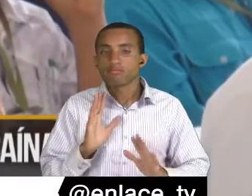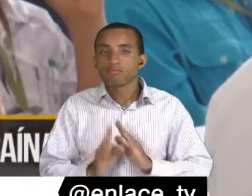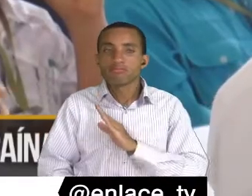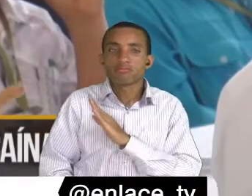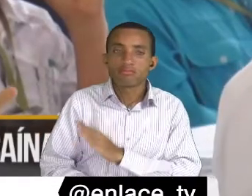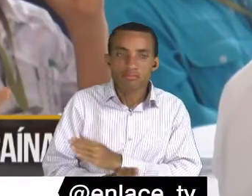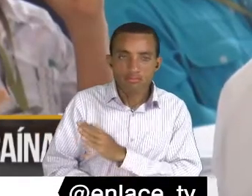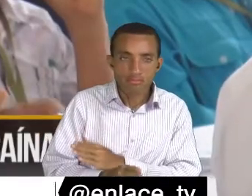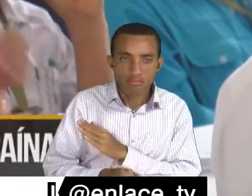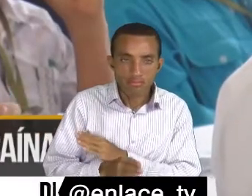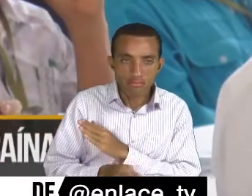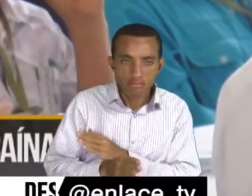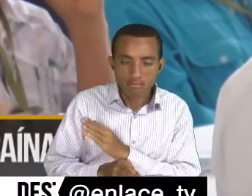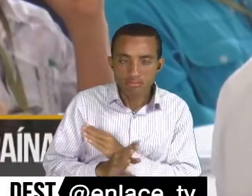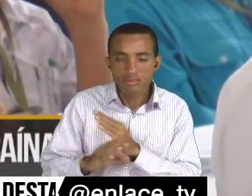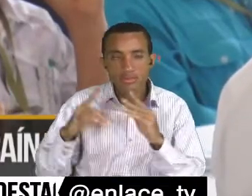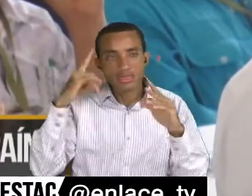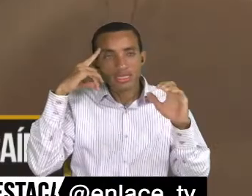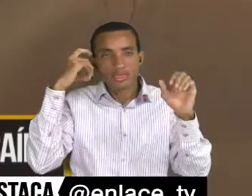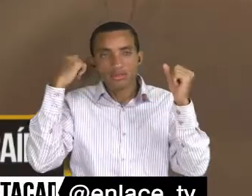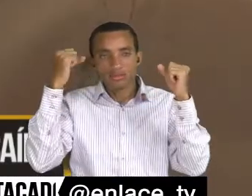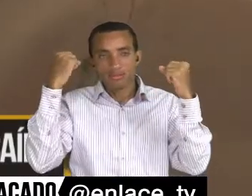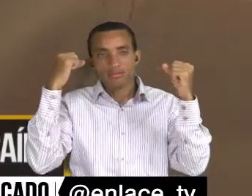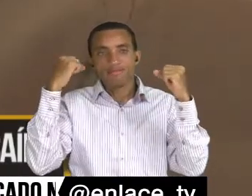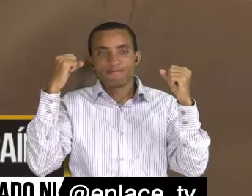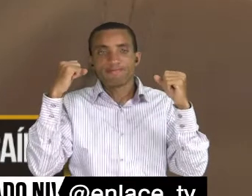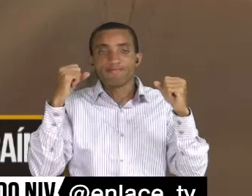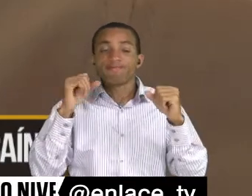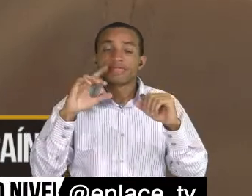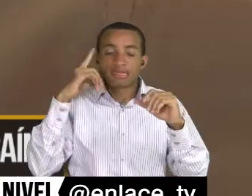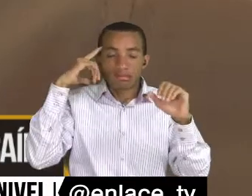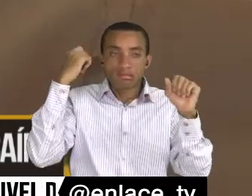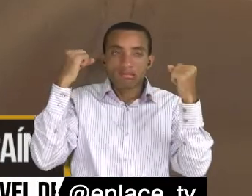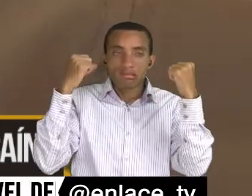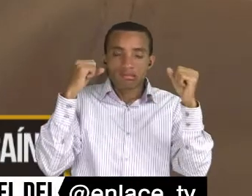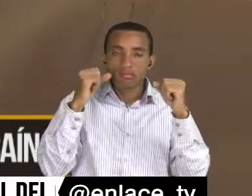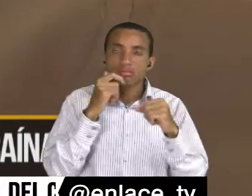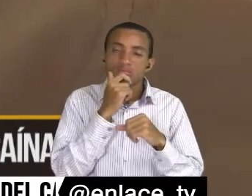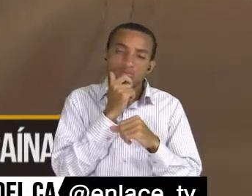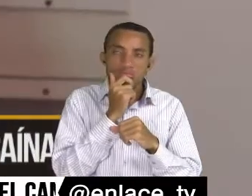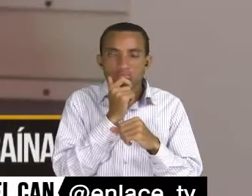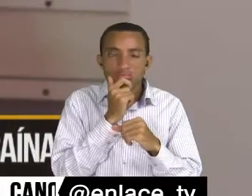muchas inquietudes y preocupaciones, es un sector que tiene confianza